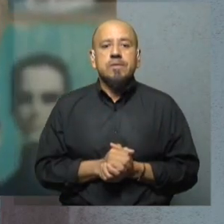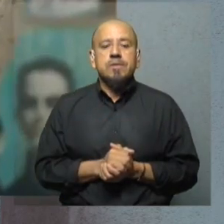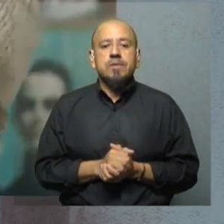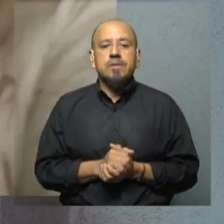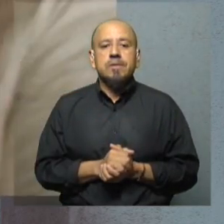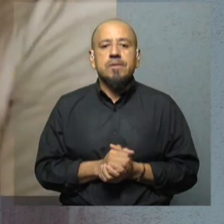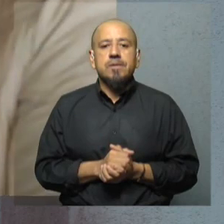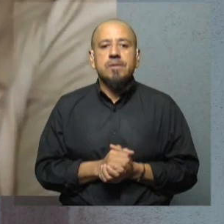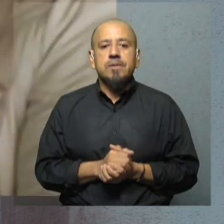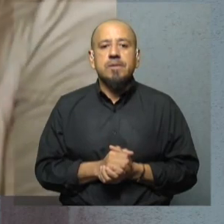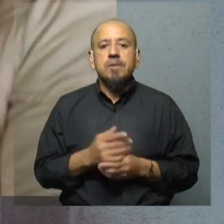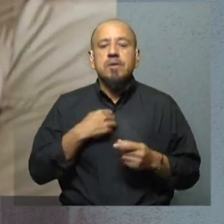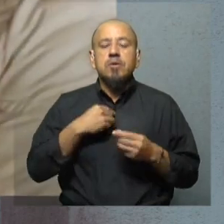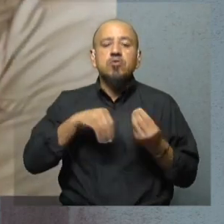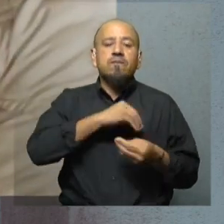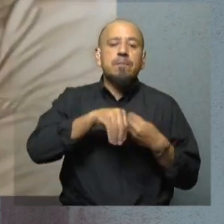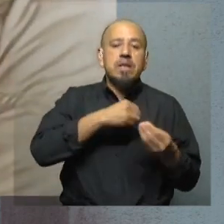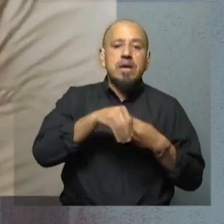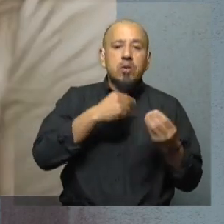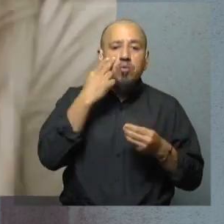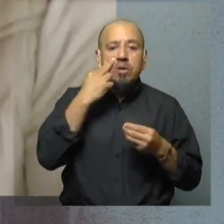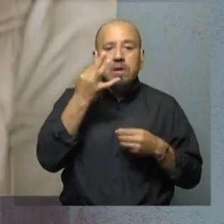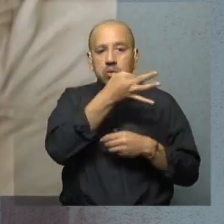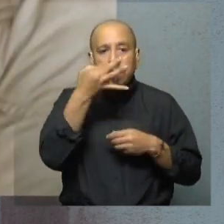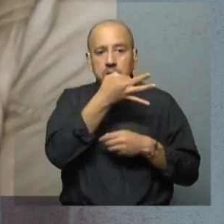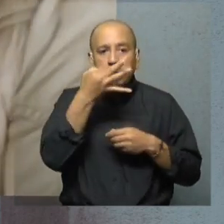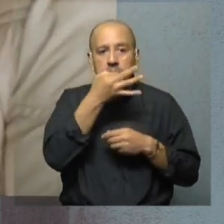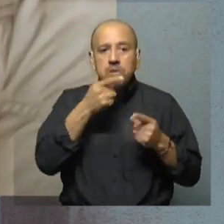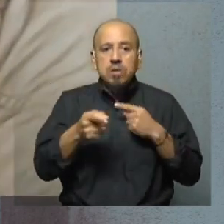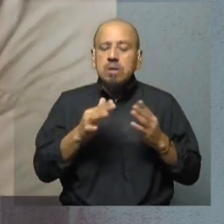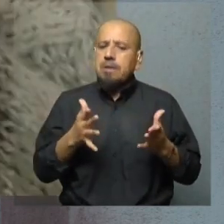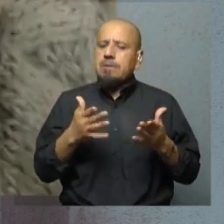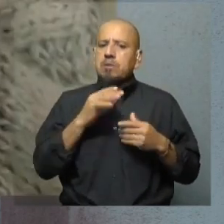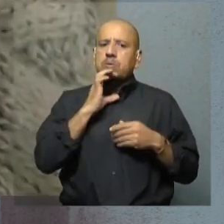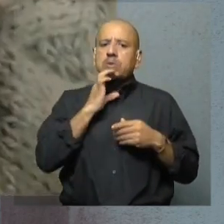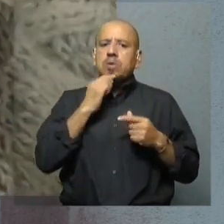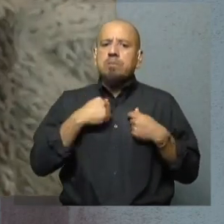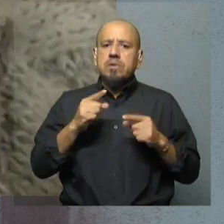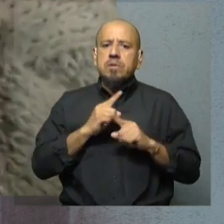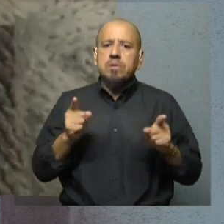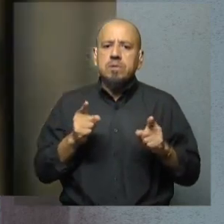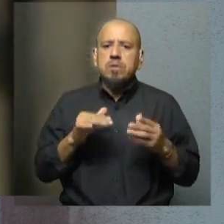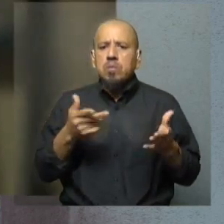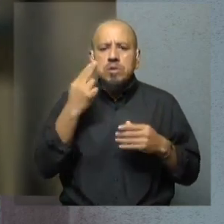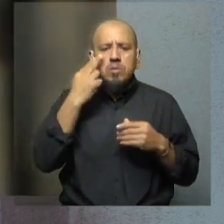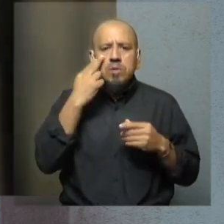ya tuvo un familiar con un problema grave con la droga Muchas gracias no me causa gracioso